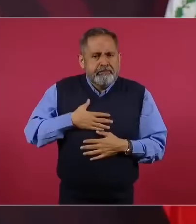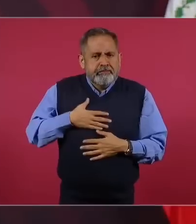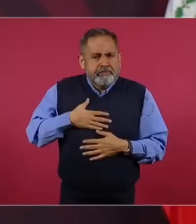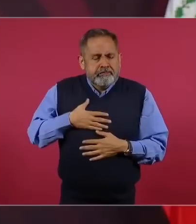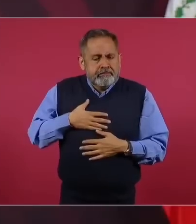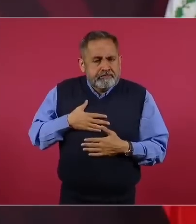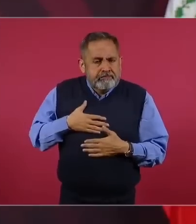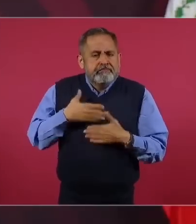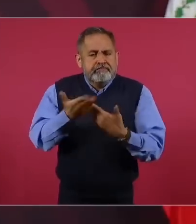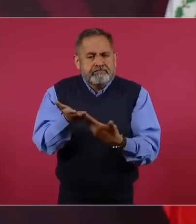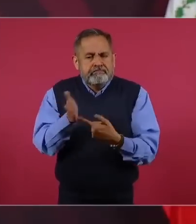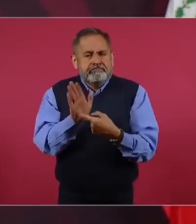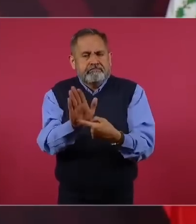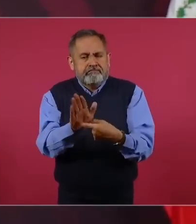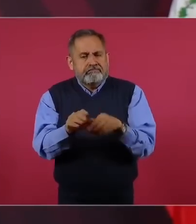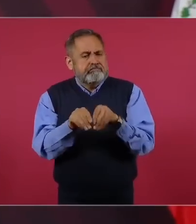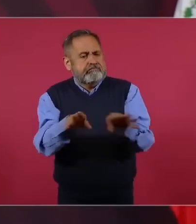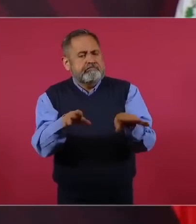les di a conocer